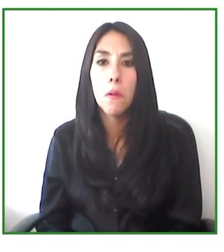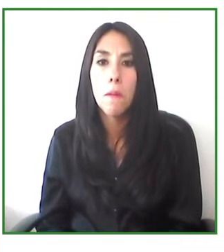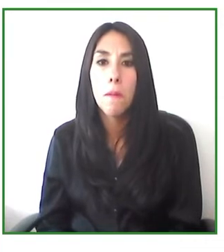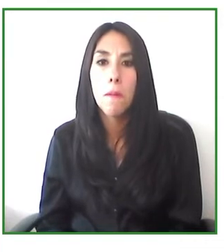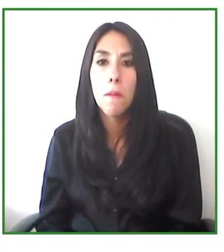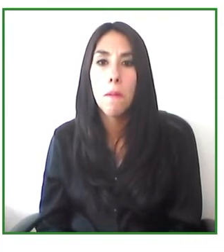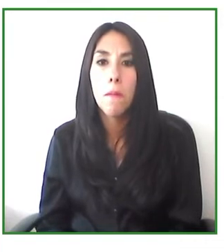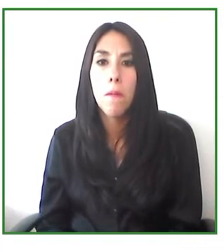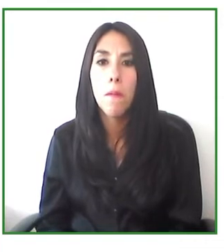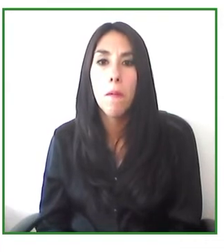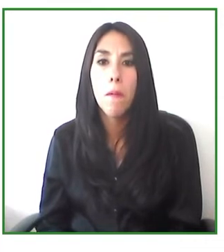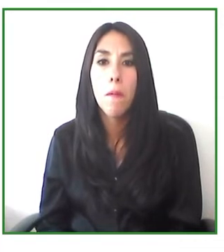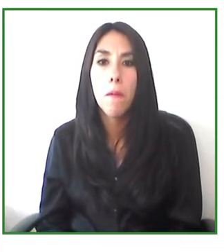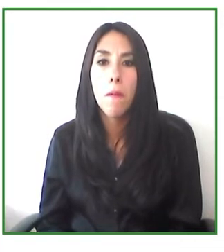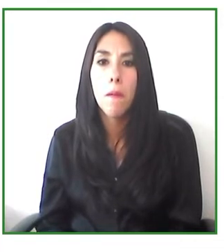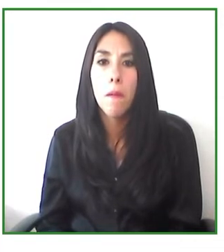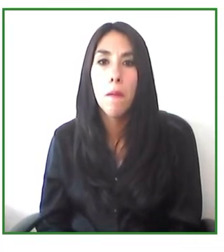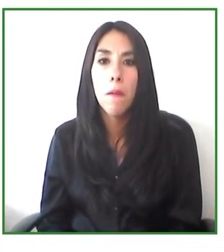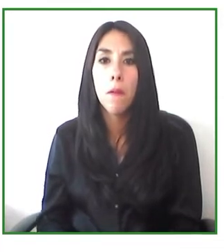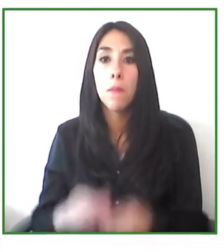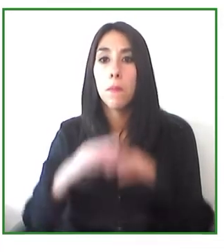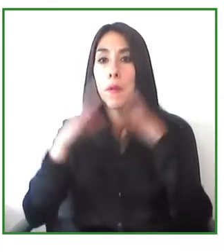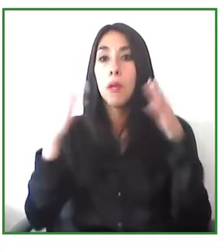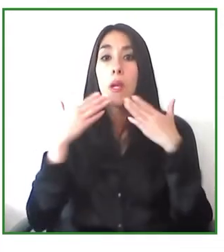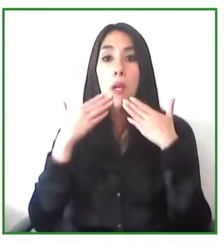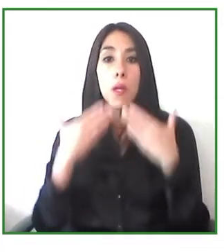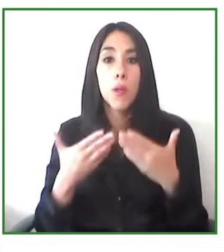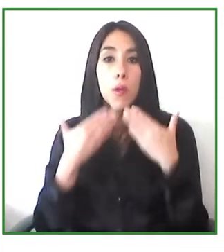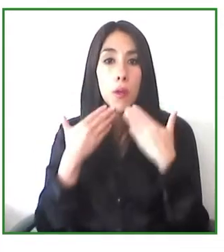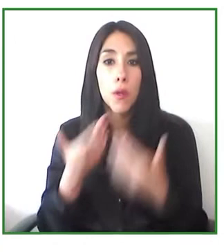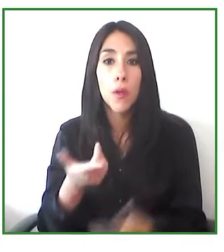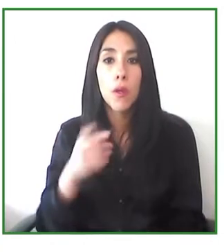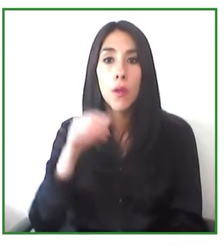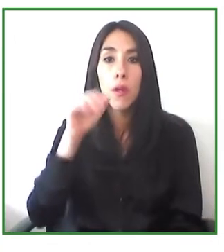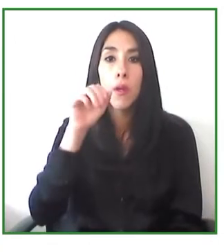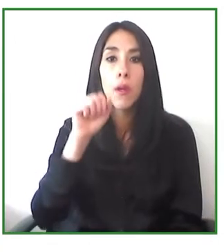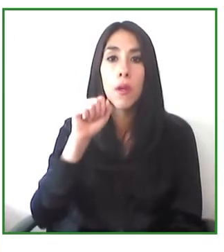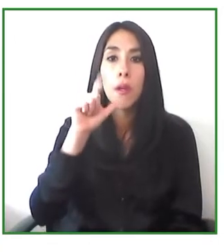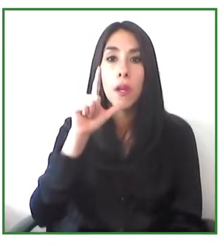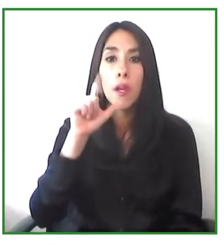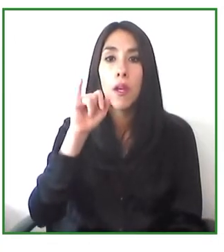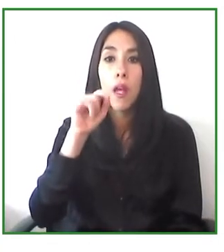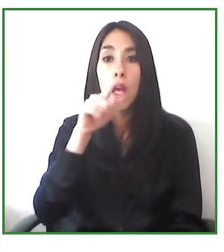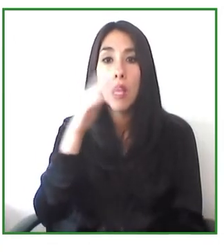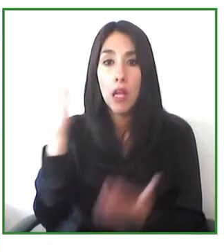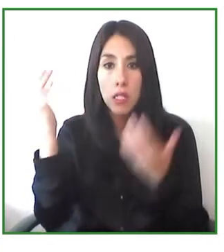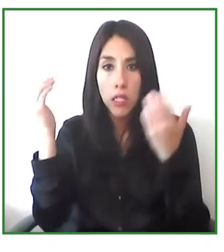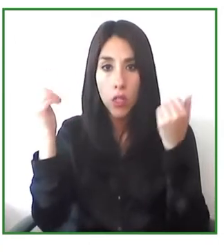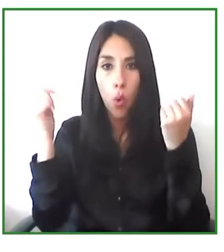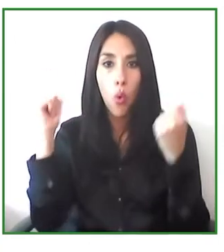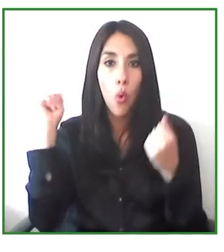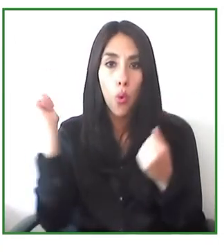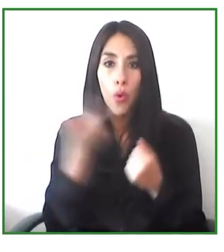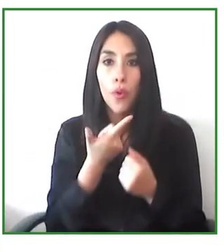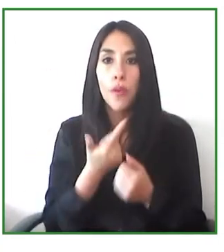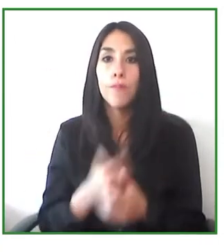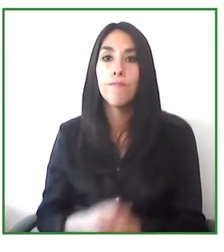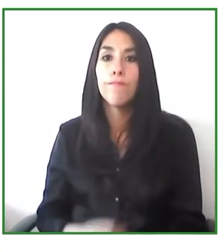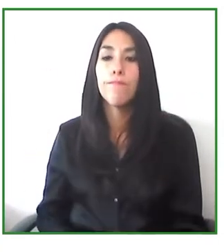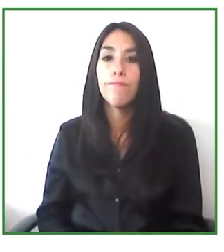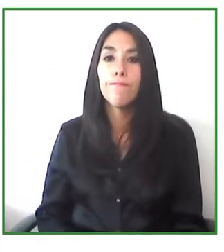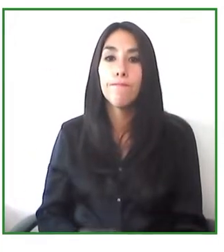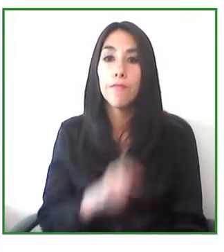Muchas gracias, Alejandra, por ese saludo. Igualmente, saludo a todas las personas que nos ven en este momento,